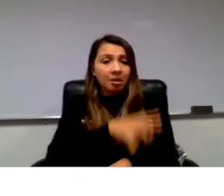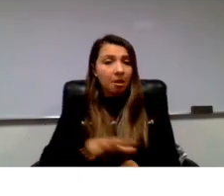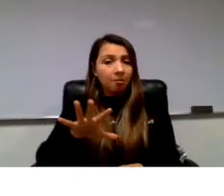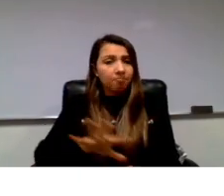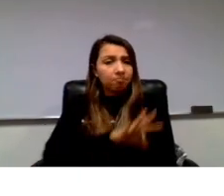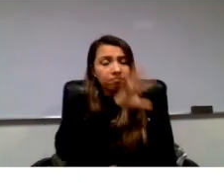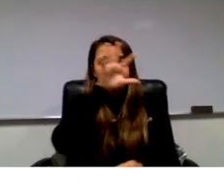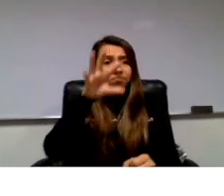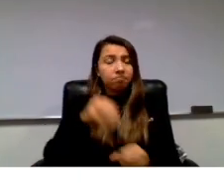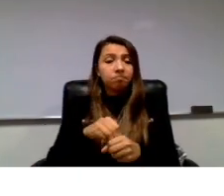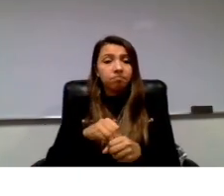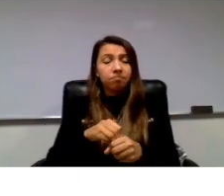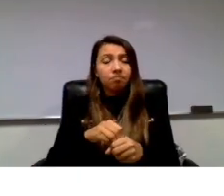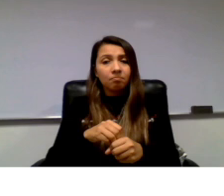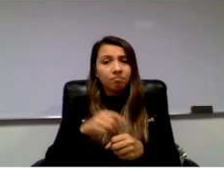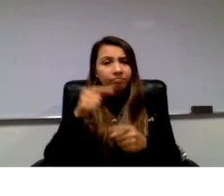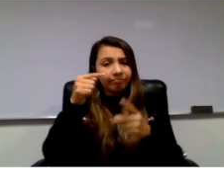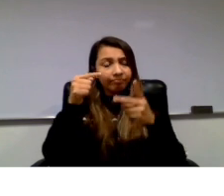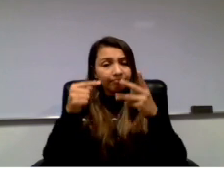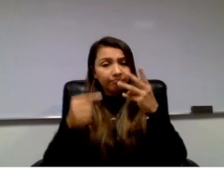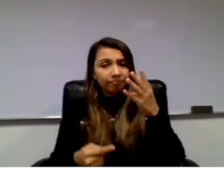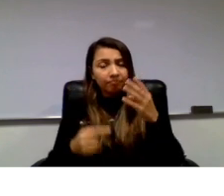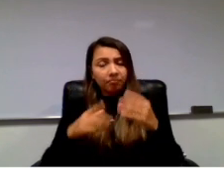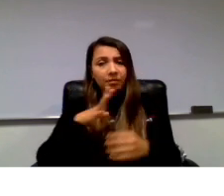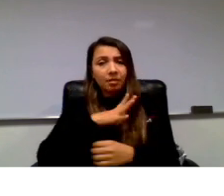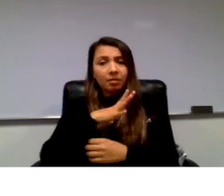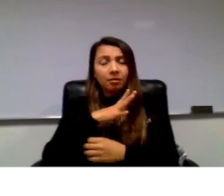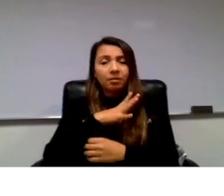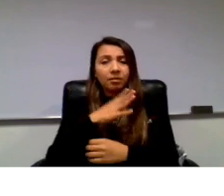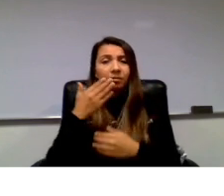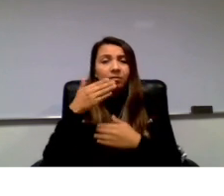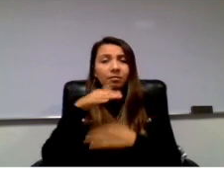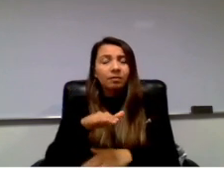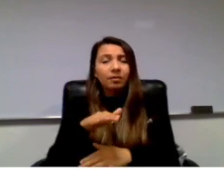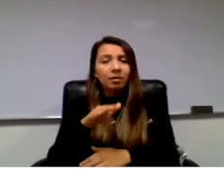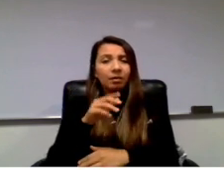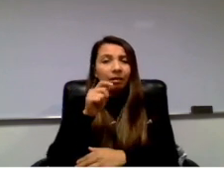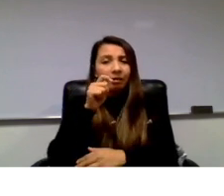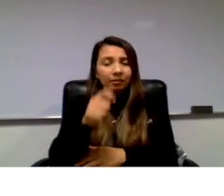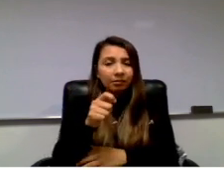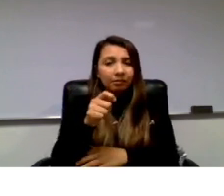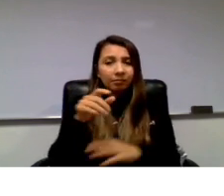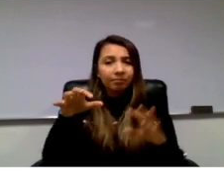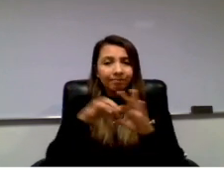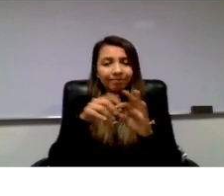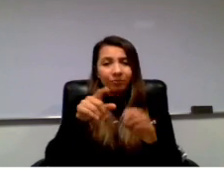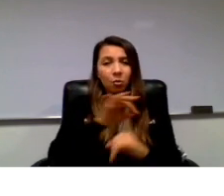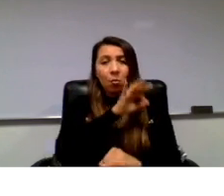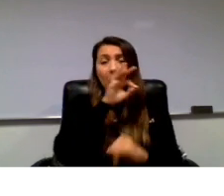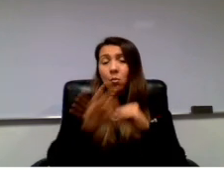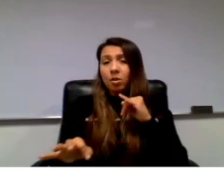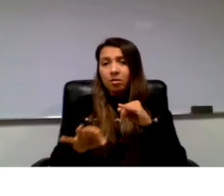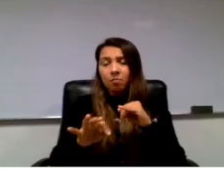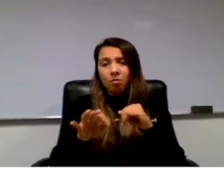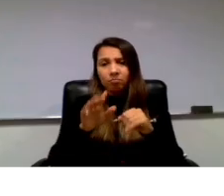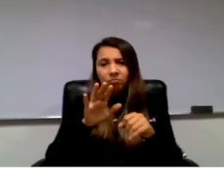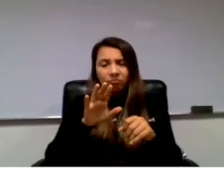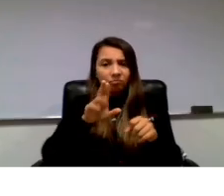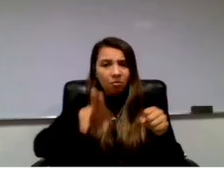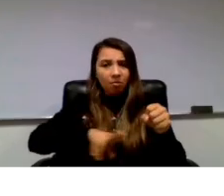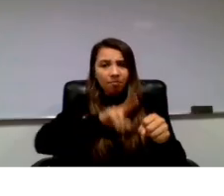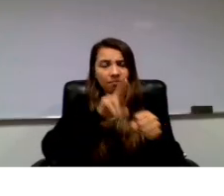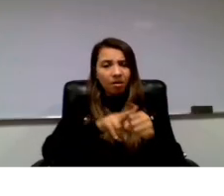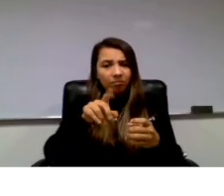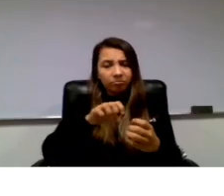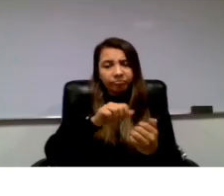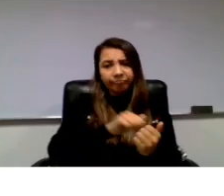más bien, muy general, pero a la vez muy detallado de todos los aspectos que tienen que ver con este último ancestro común, cómo ha evolucionado